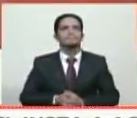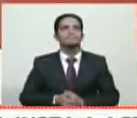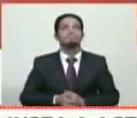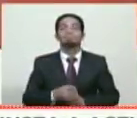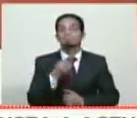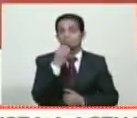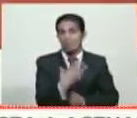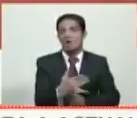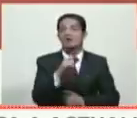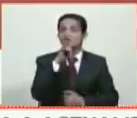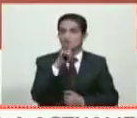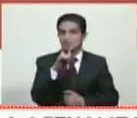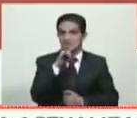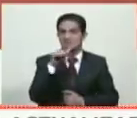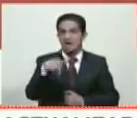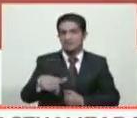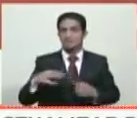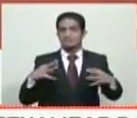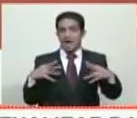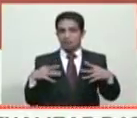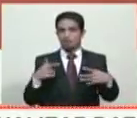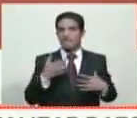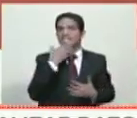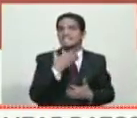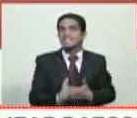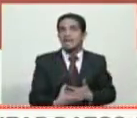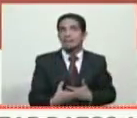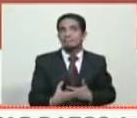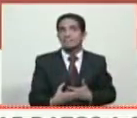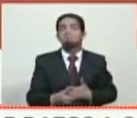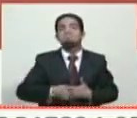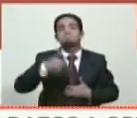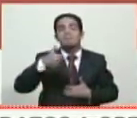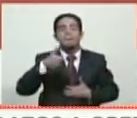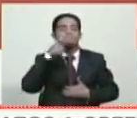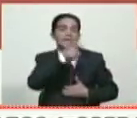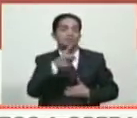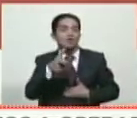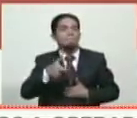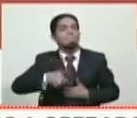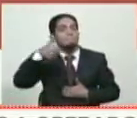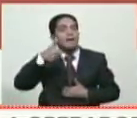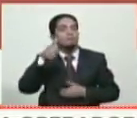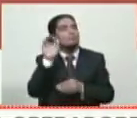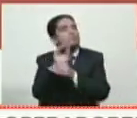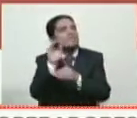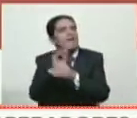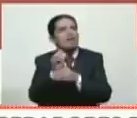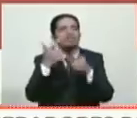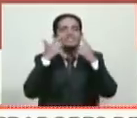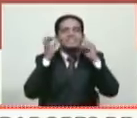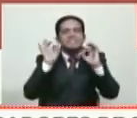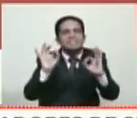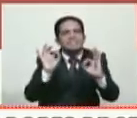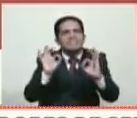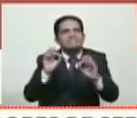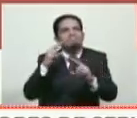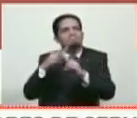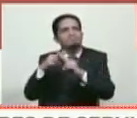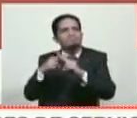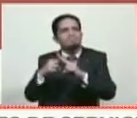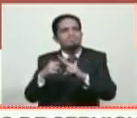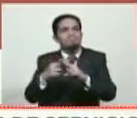buena noticia que en estas vacaciones decembrinas hubo mayor precaución y también hubo mayor cuidado para todo nuestro pueblo con más